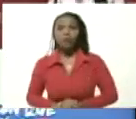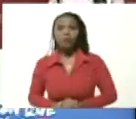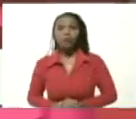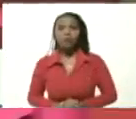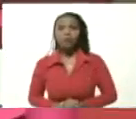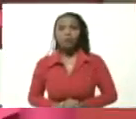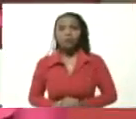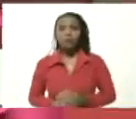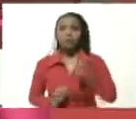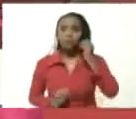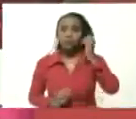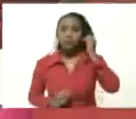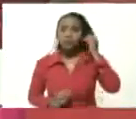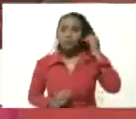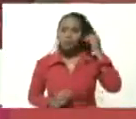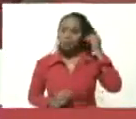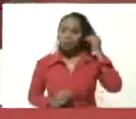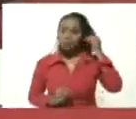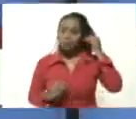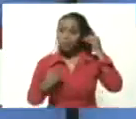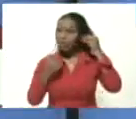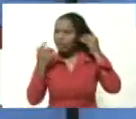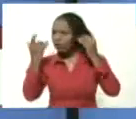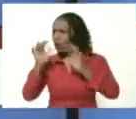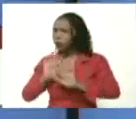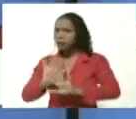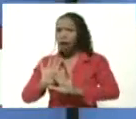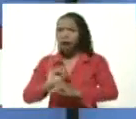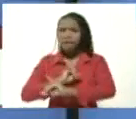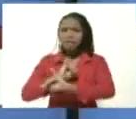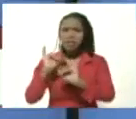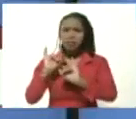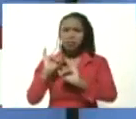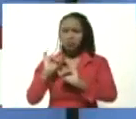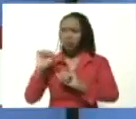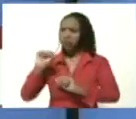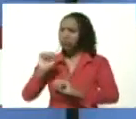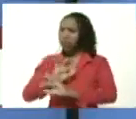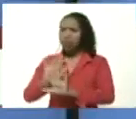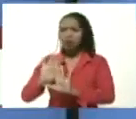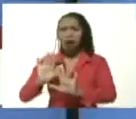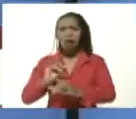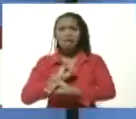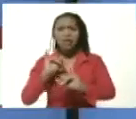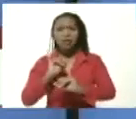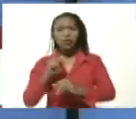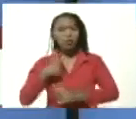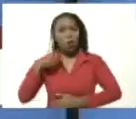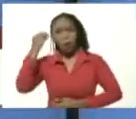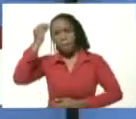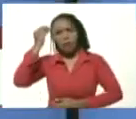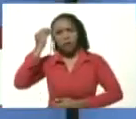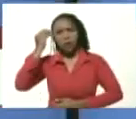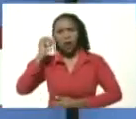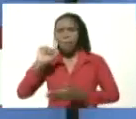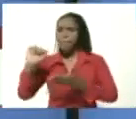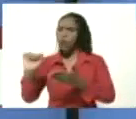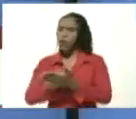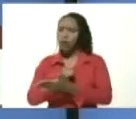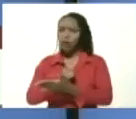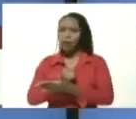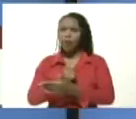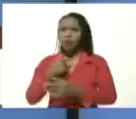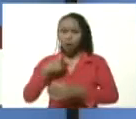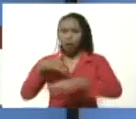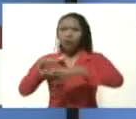Bueno, creo que terminamos, ¿verdad? Creo que terminamos. Yo no creo que Borrell pida